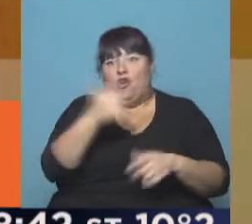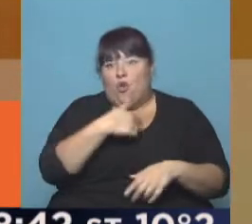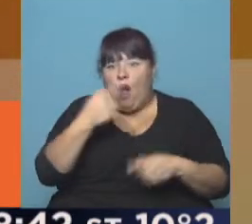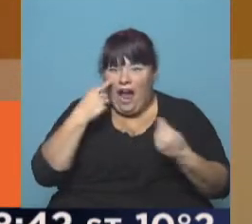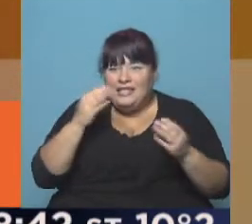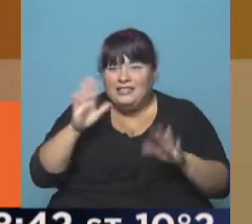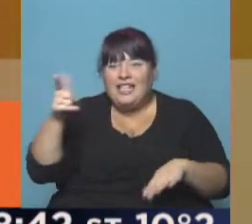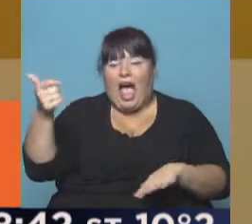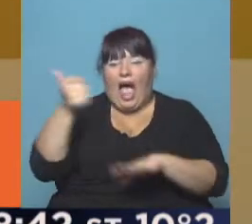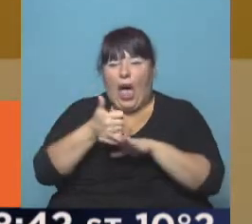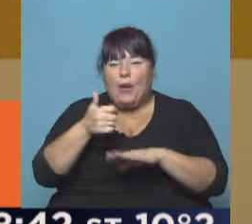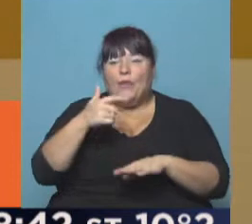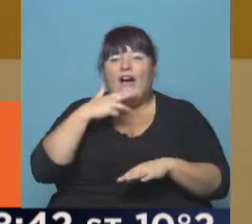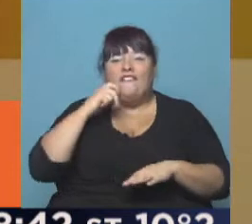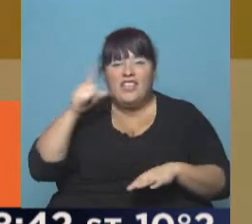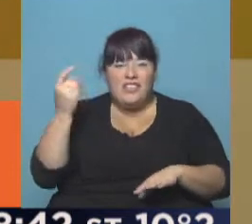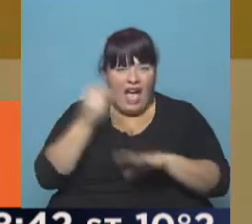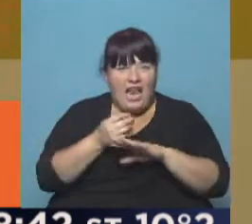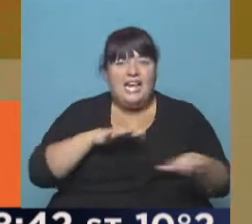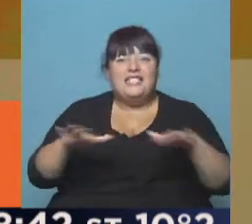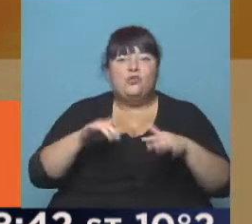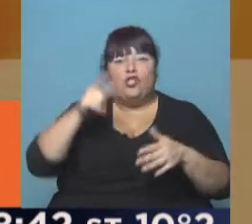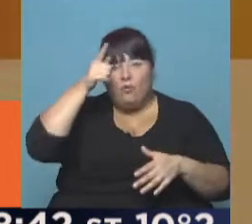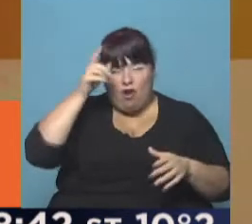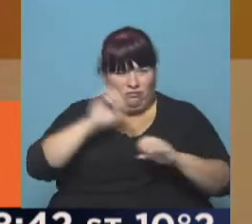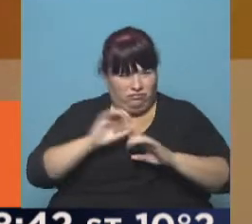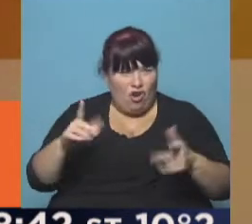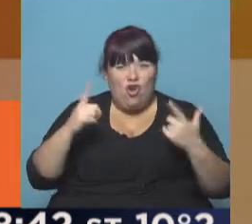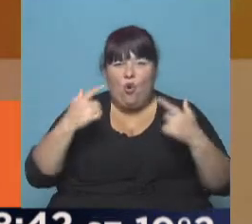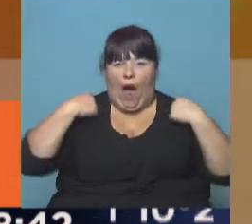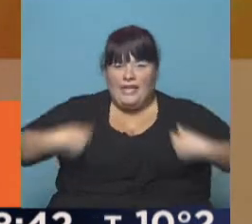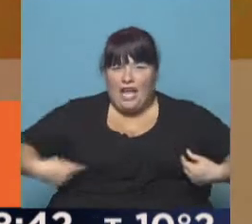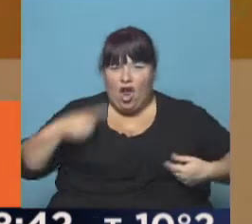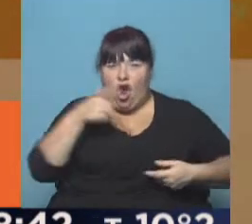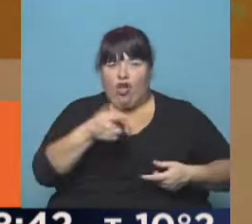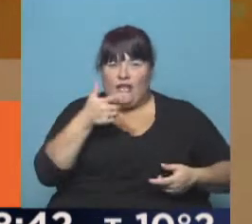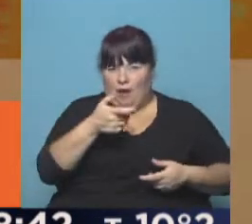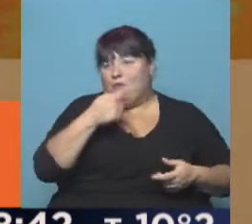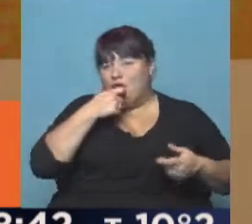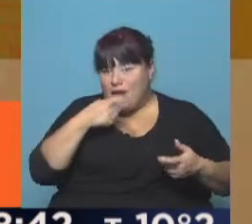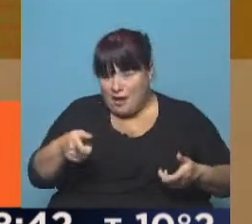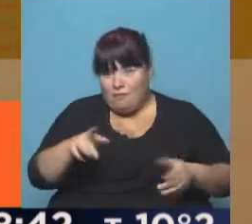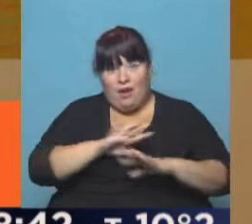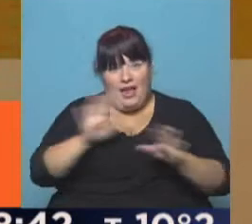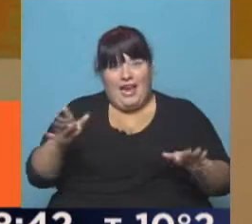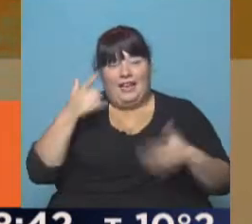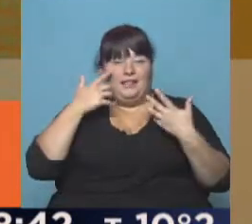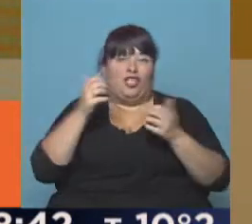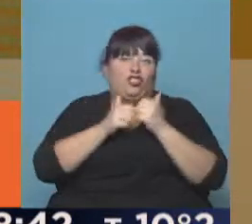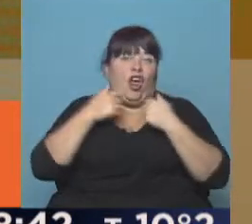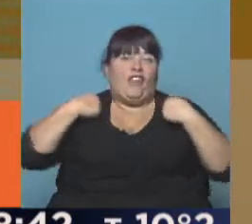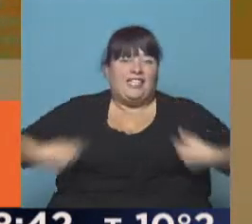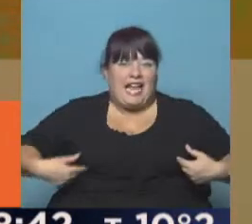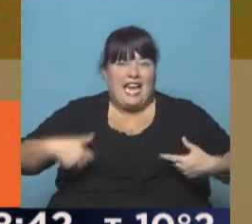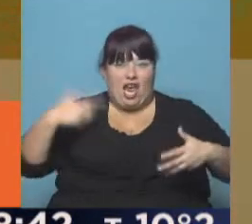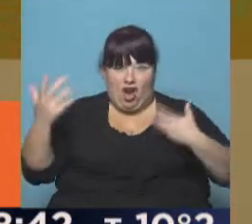encontró la gobernadora la situación de la policía que no tenían chalecos antibalas por ejemplo esta historia de los chalecos